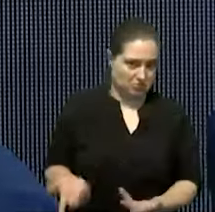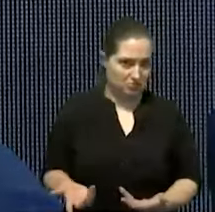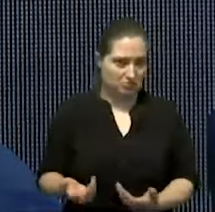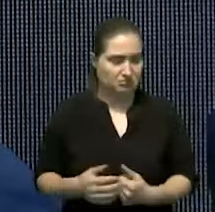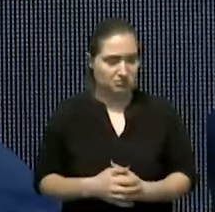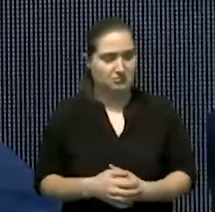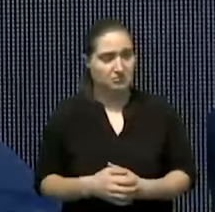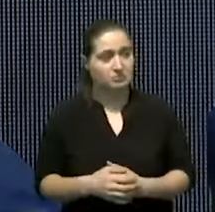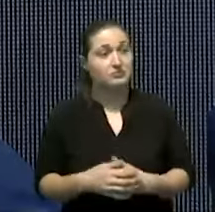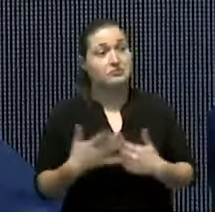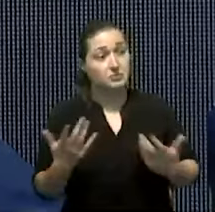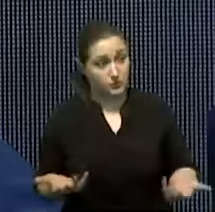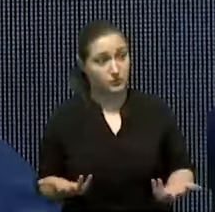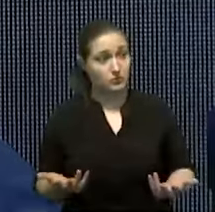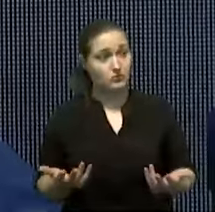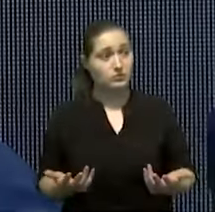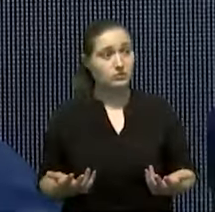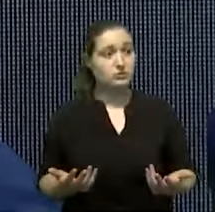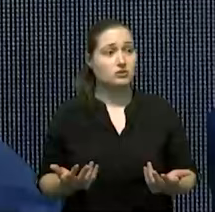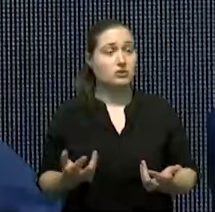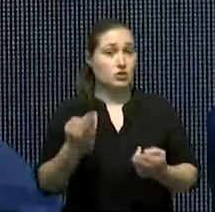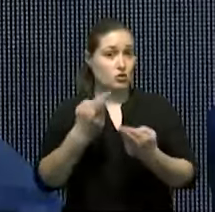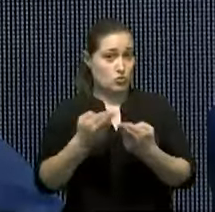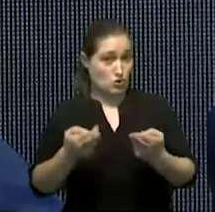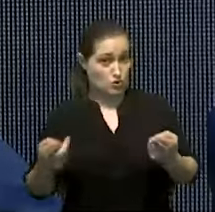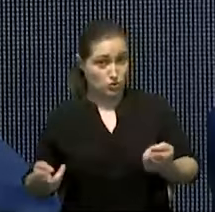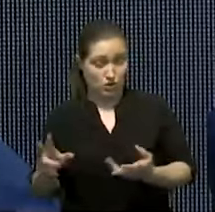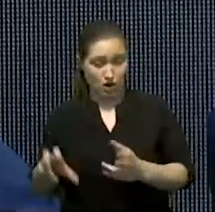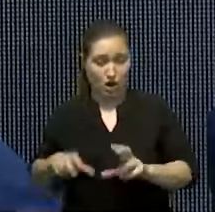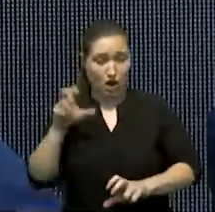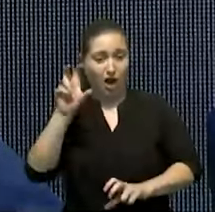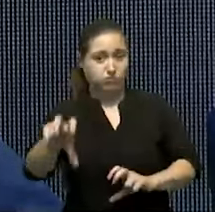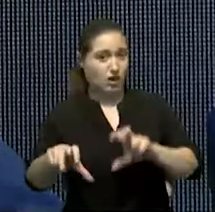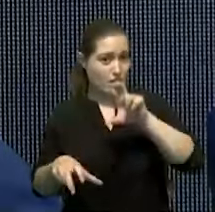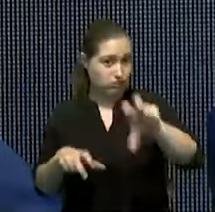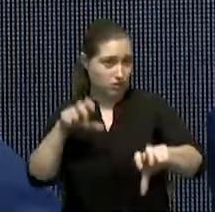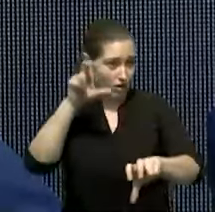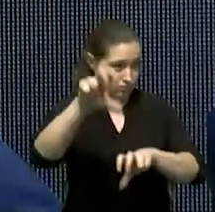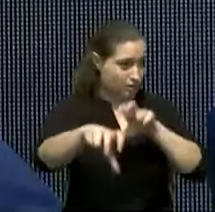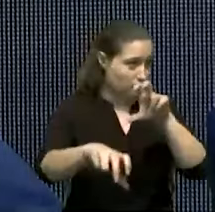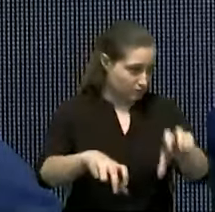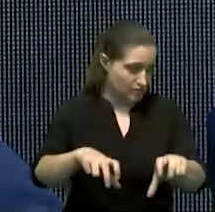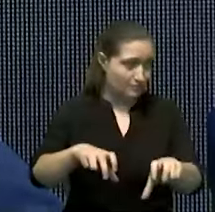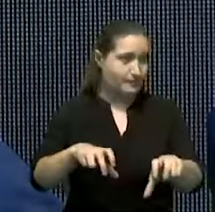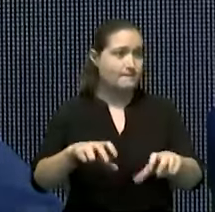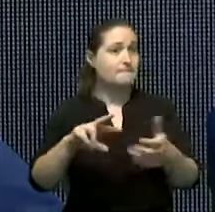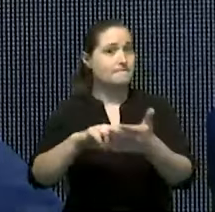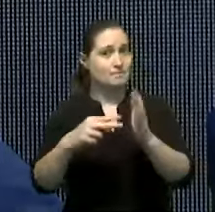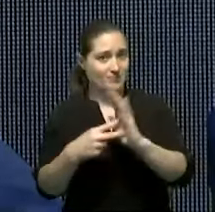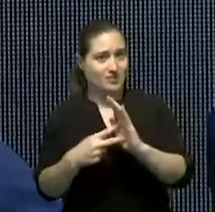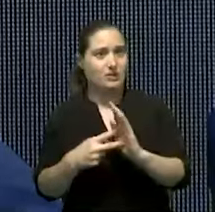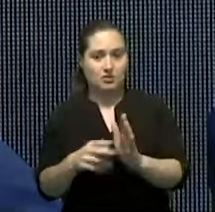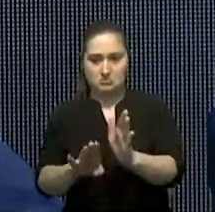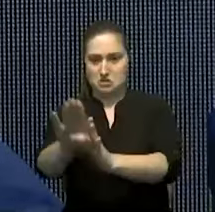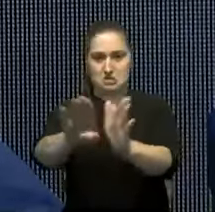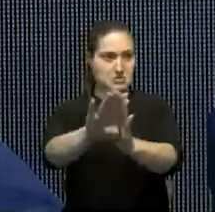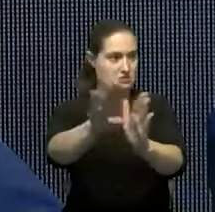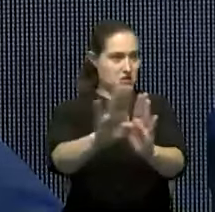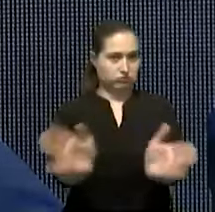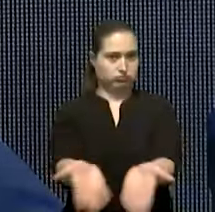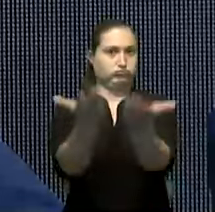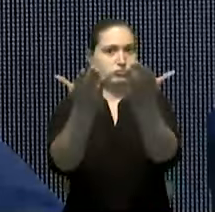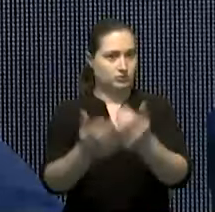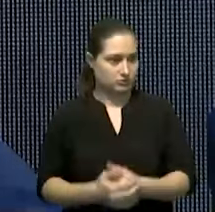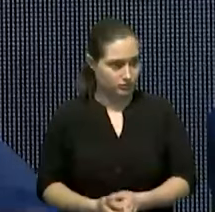recursos van a ser invertidos en obra de capital eso va a motorizar y apalancar el crecimiento del país